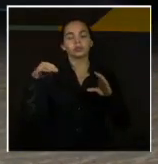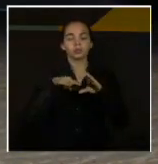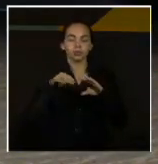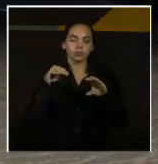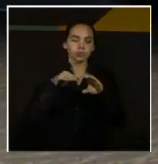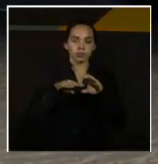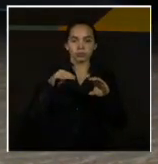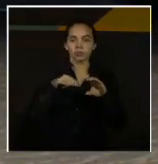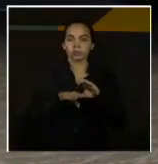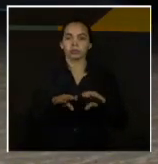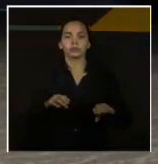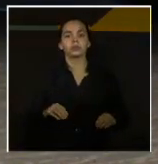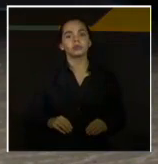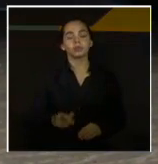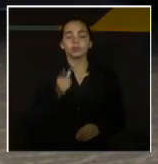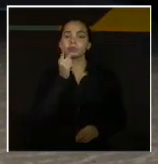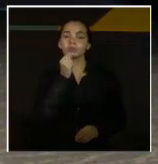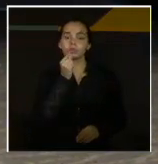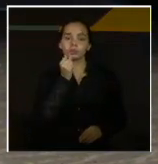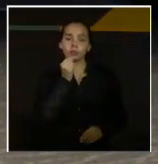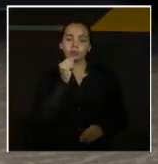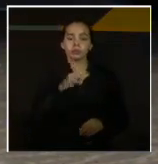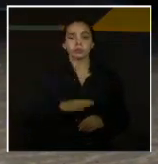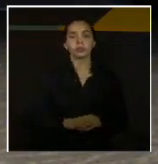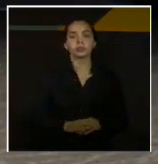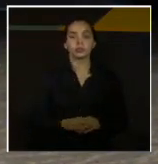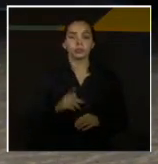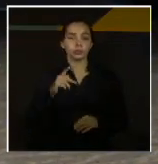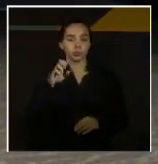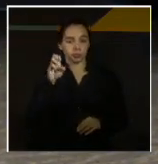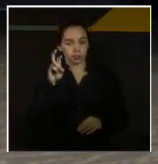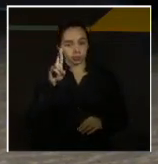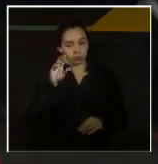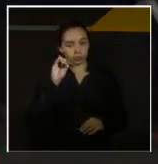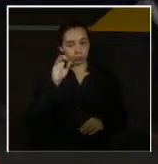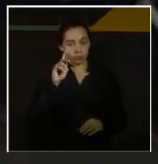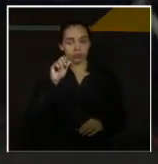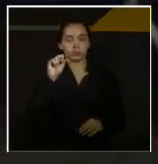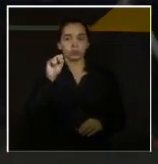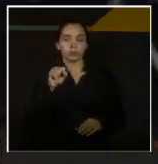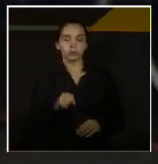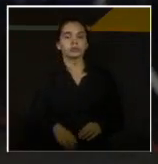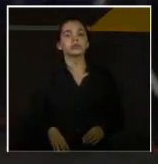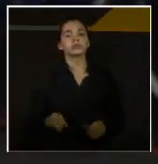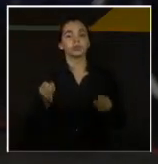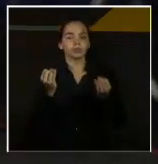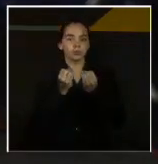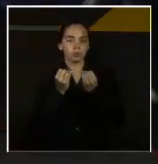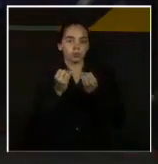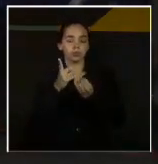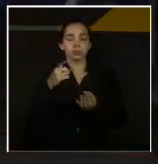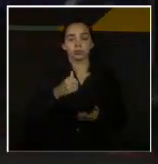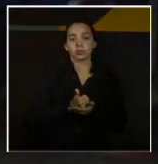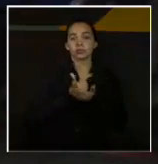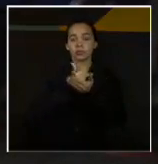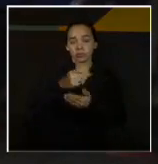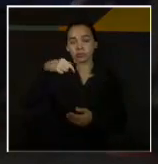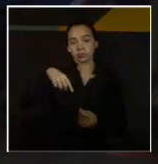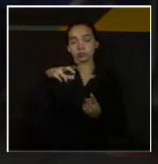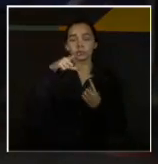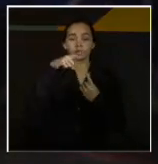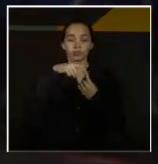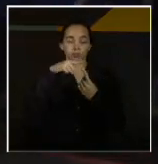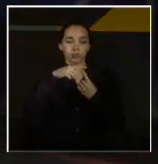no solamente policías, sino también peritos, también se incluya a criminólogos que coadyuvan en esta tarea,